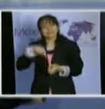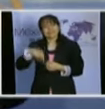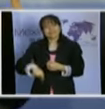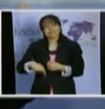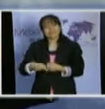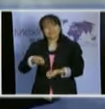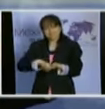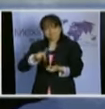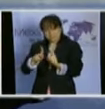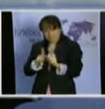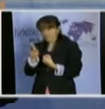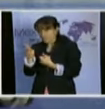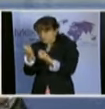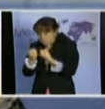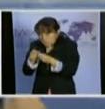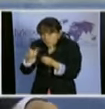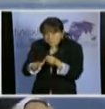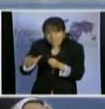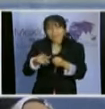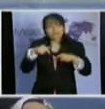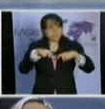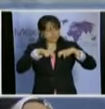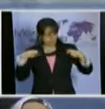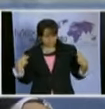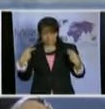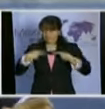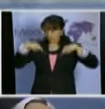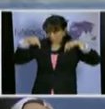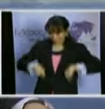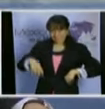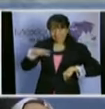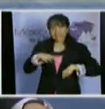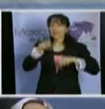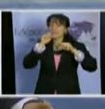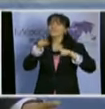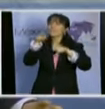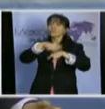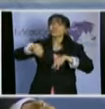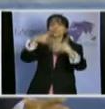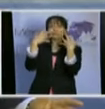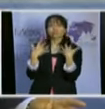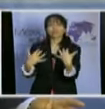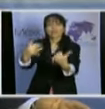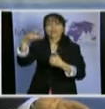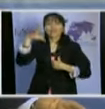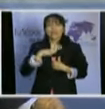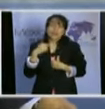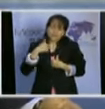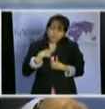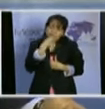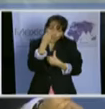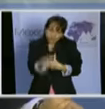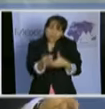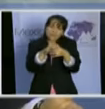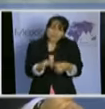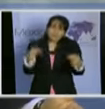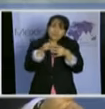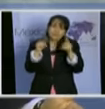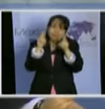tanto arriba aquí en la mesa como entre ustedes en el plenario. No van a ser novedad porque las hemos